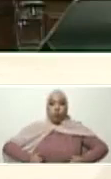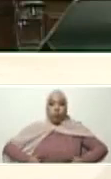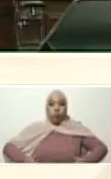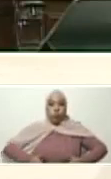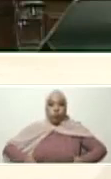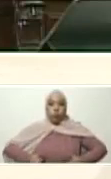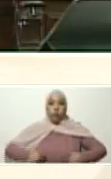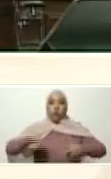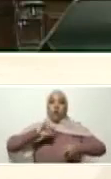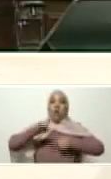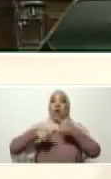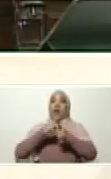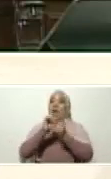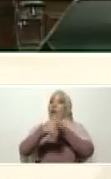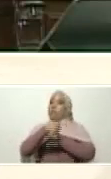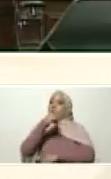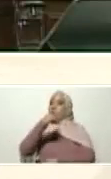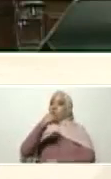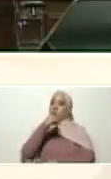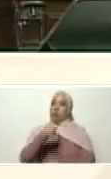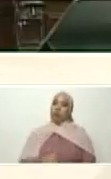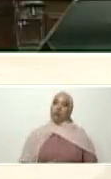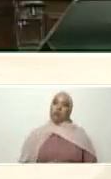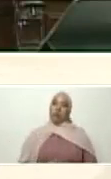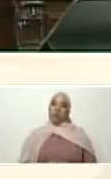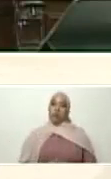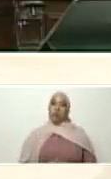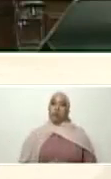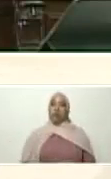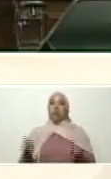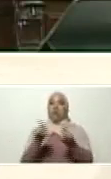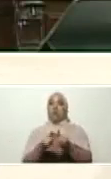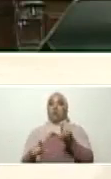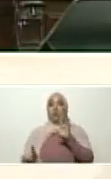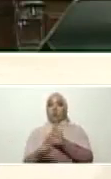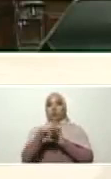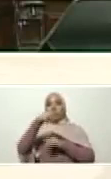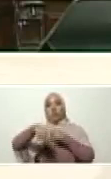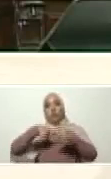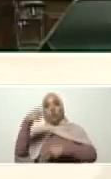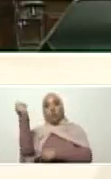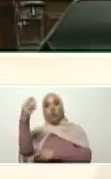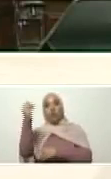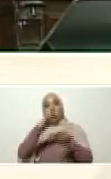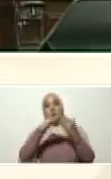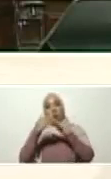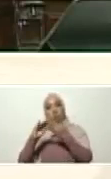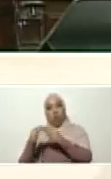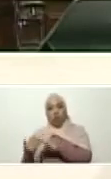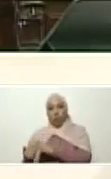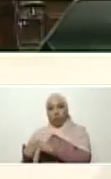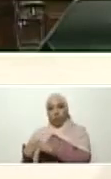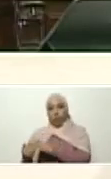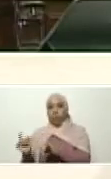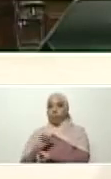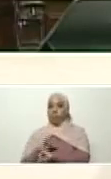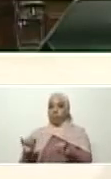de un tercio del liderazgo legítimo de los consejos comunales.